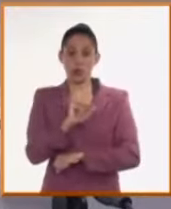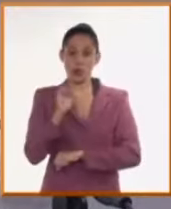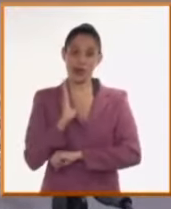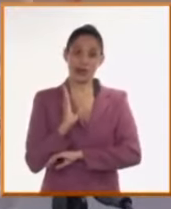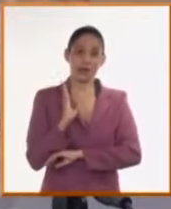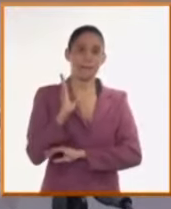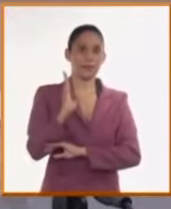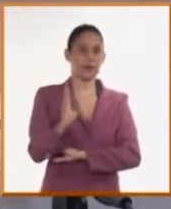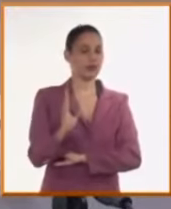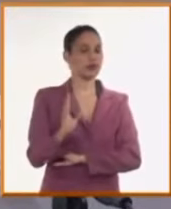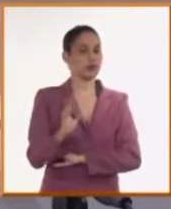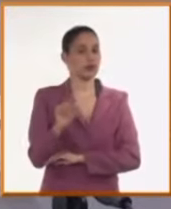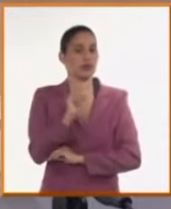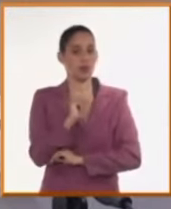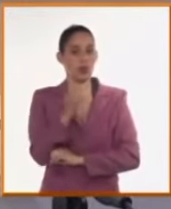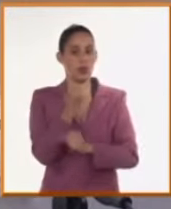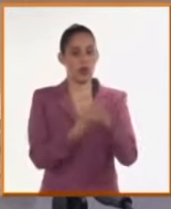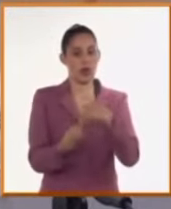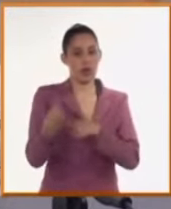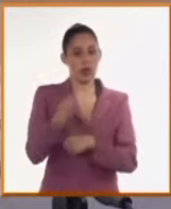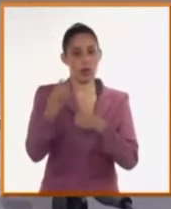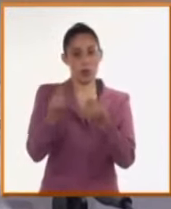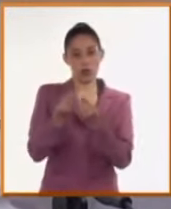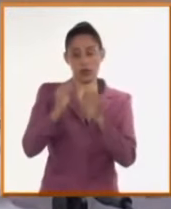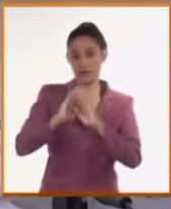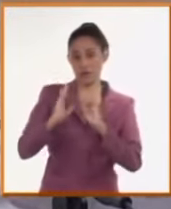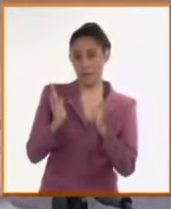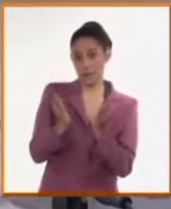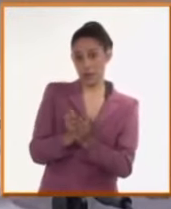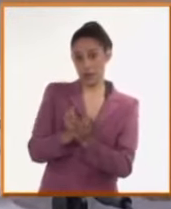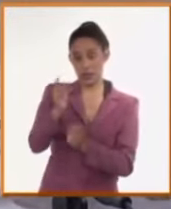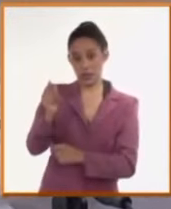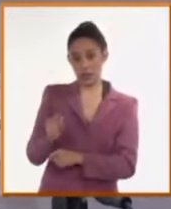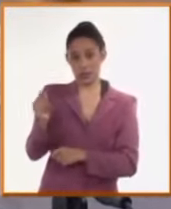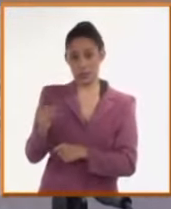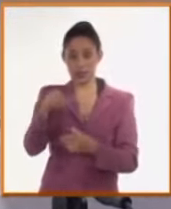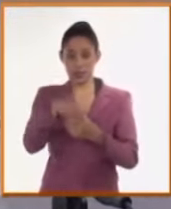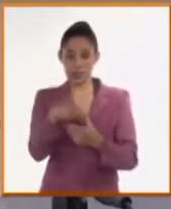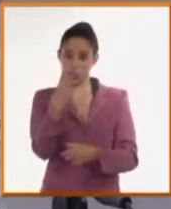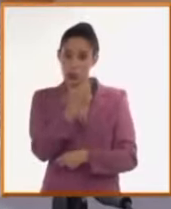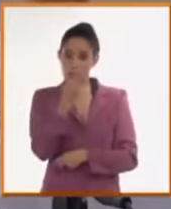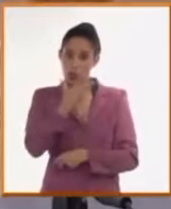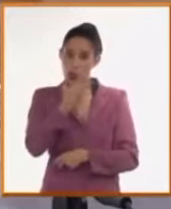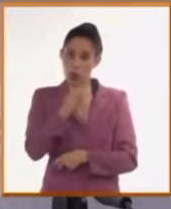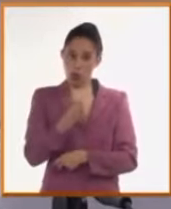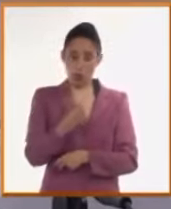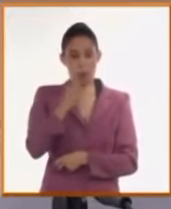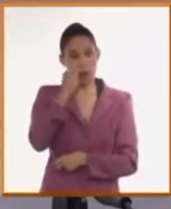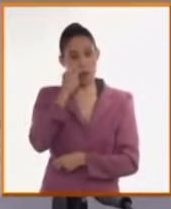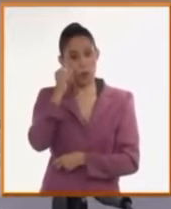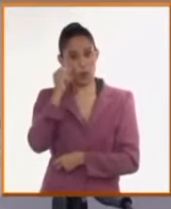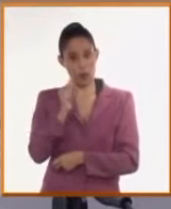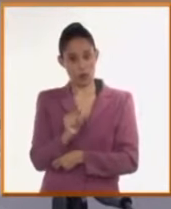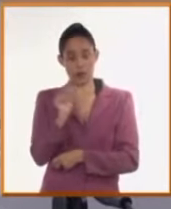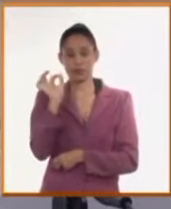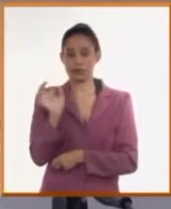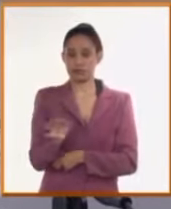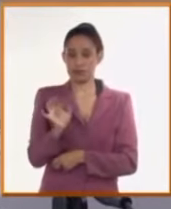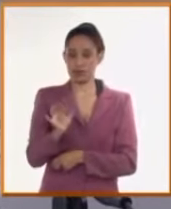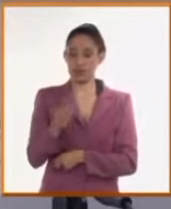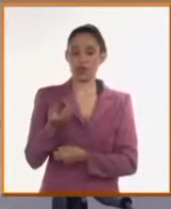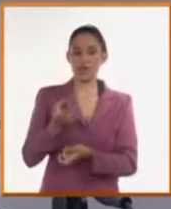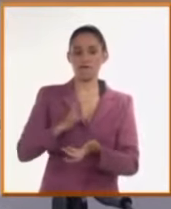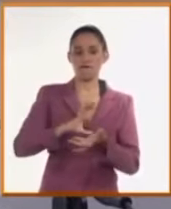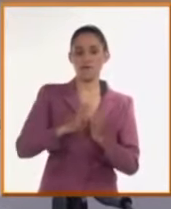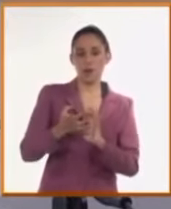respetuosos con sus familiares es decir con las familias de acel yandi en el manejo de información